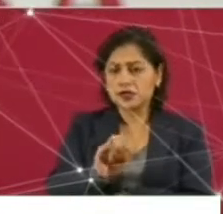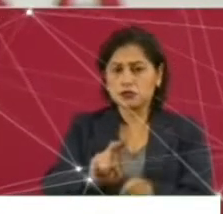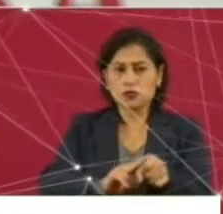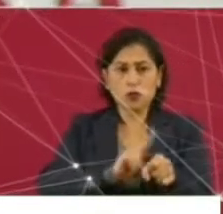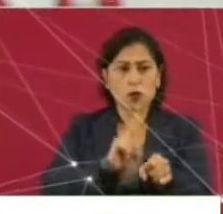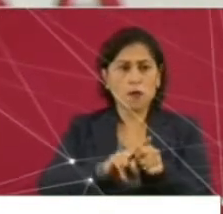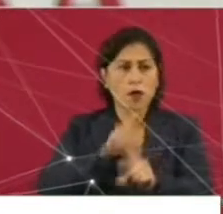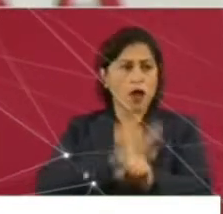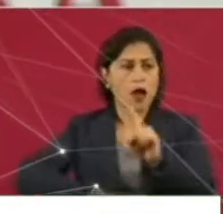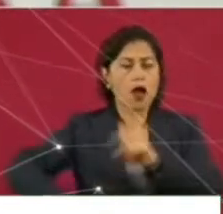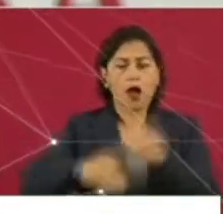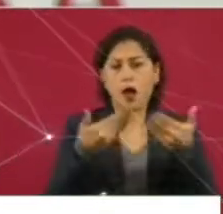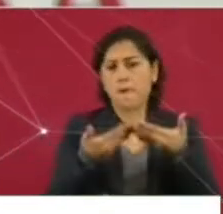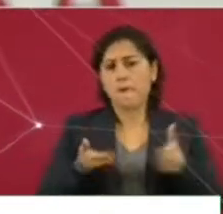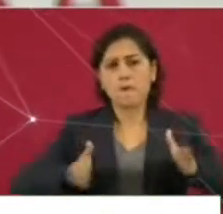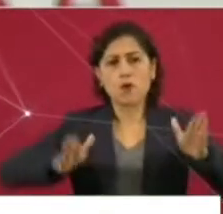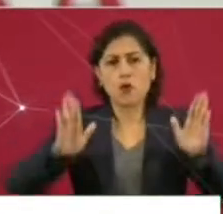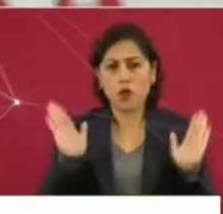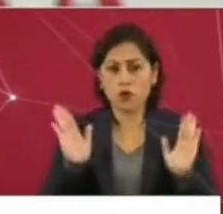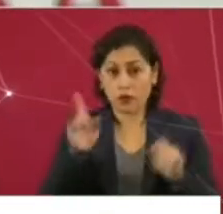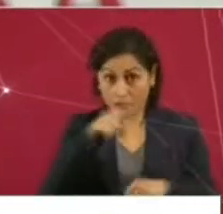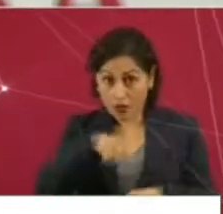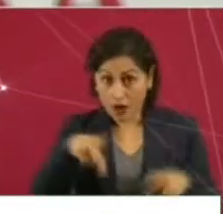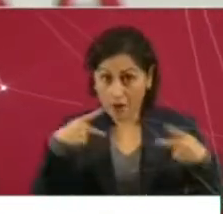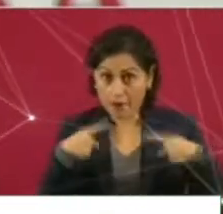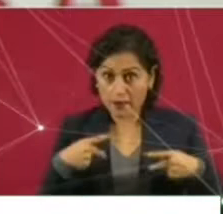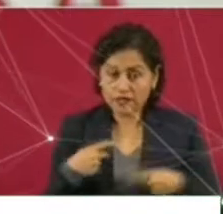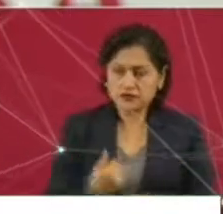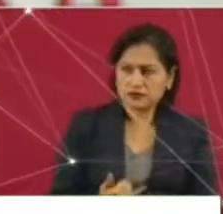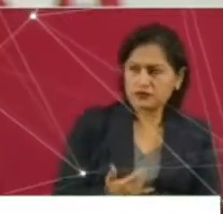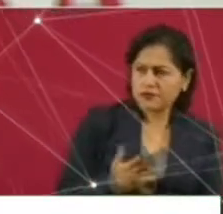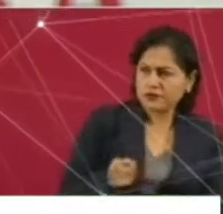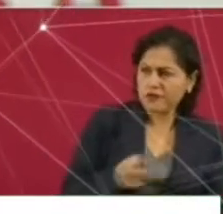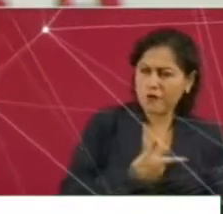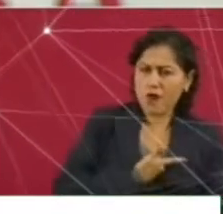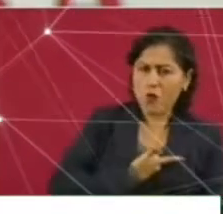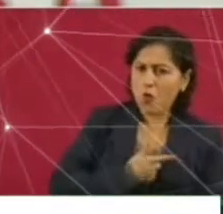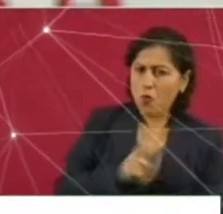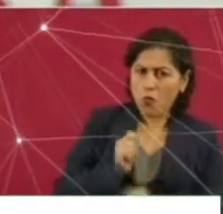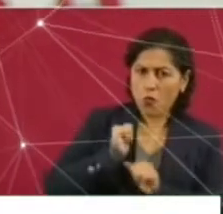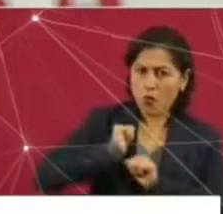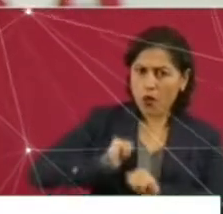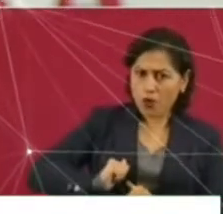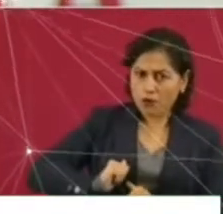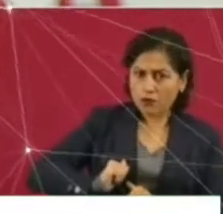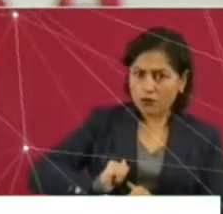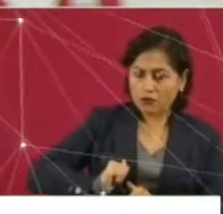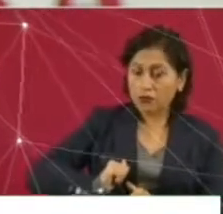Si la gente está inconforme con una autoridad, el mejor momento